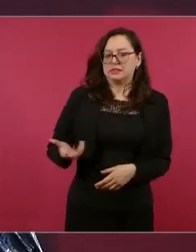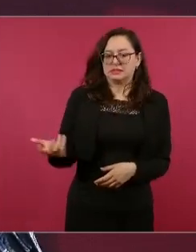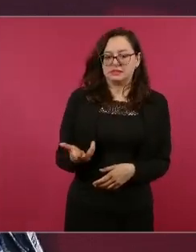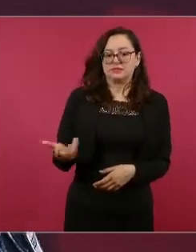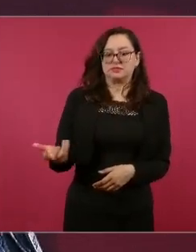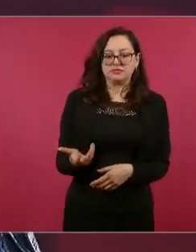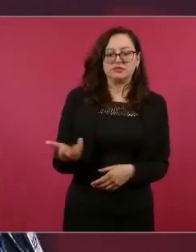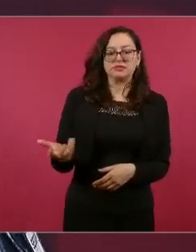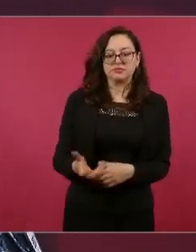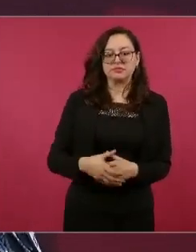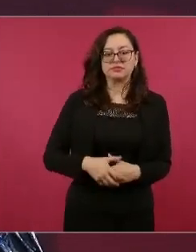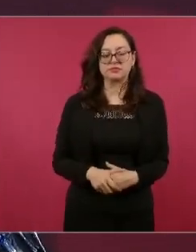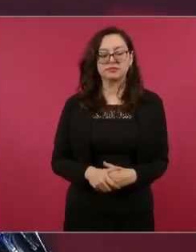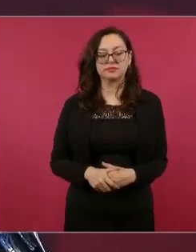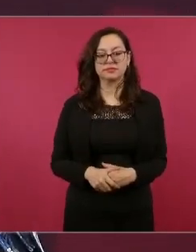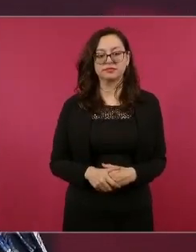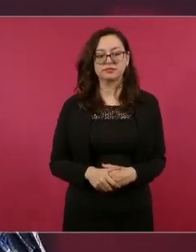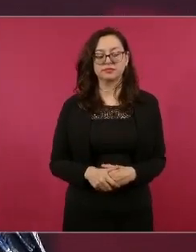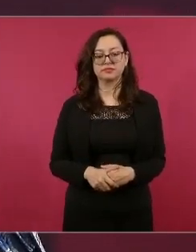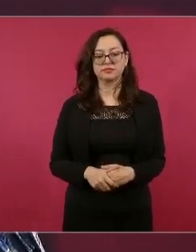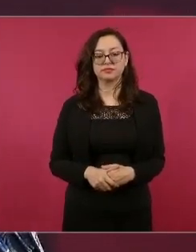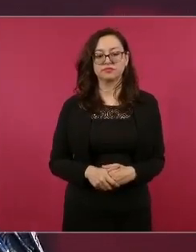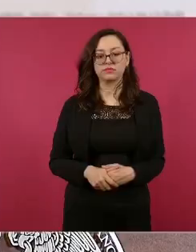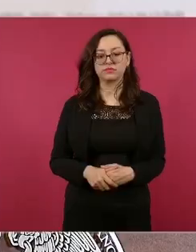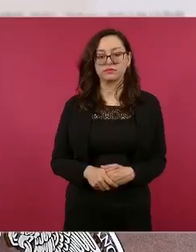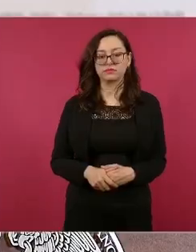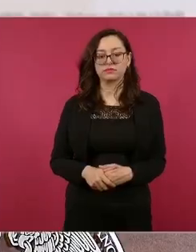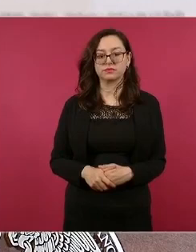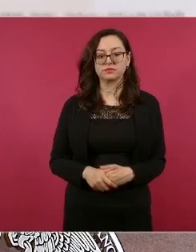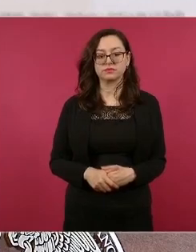Mi ingreso a las Fuerzas Armadas